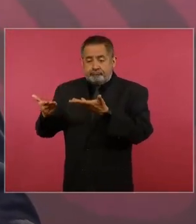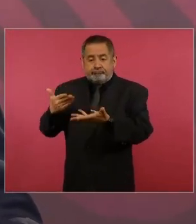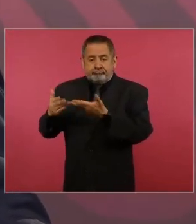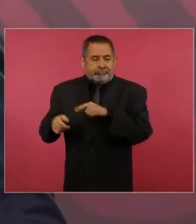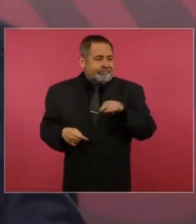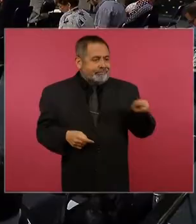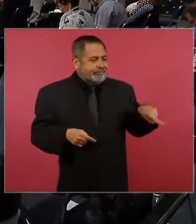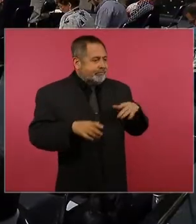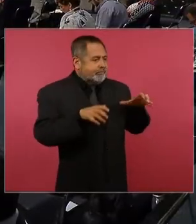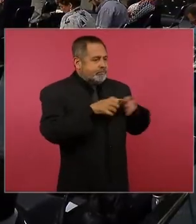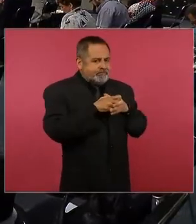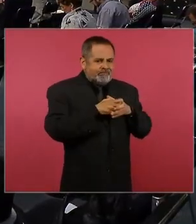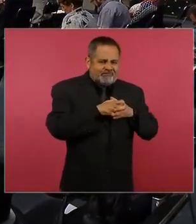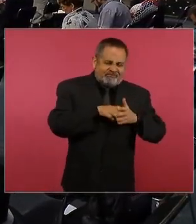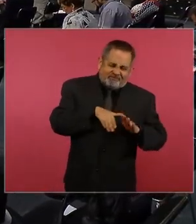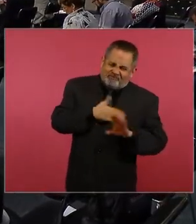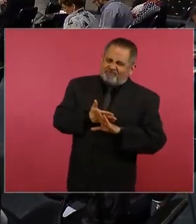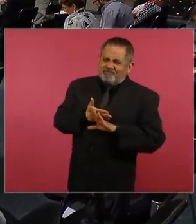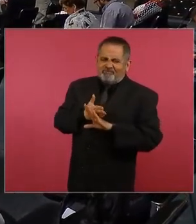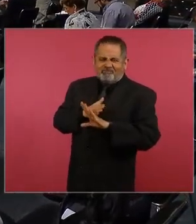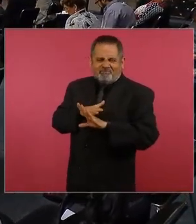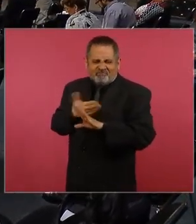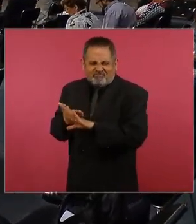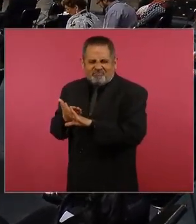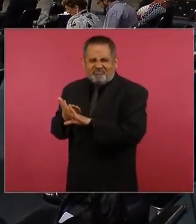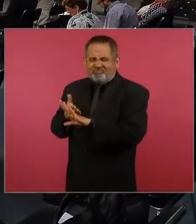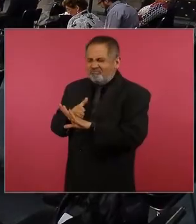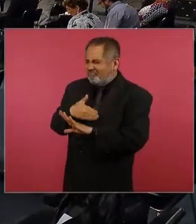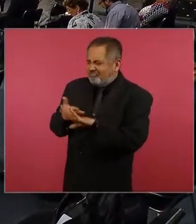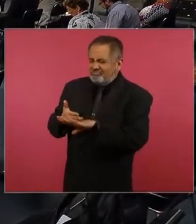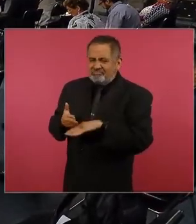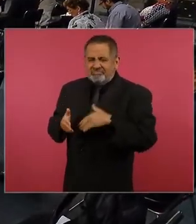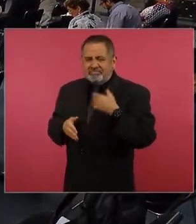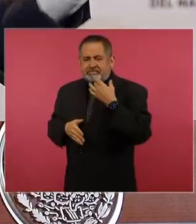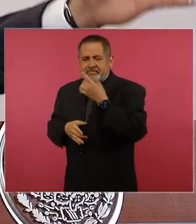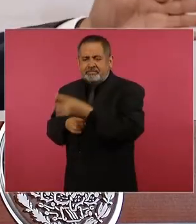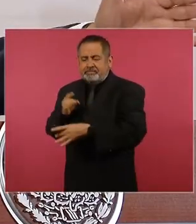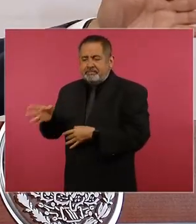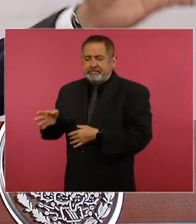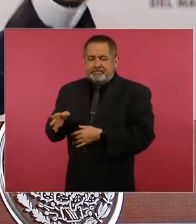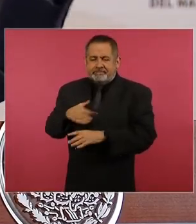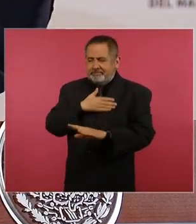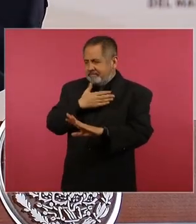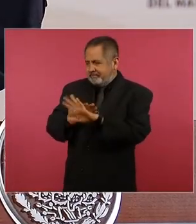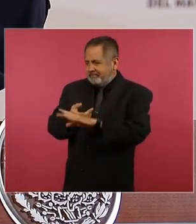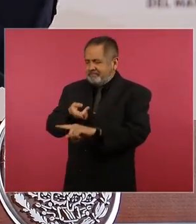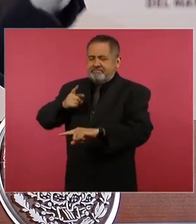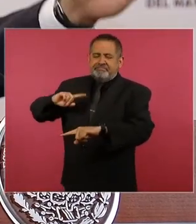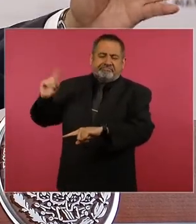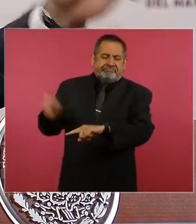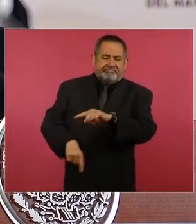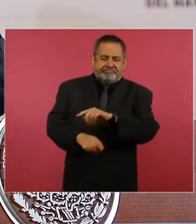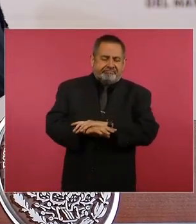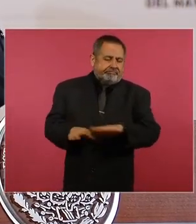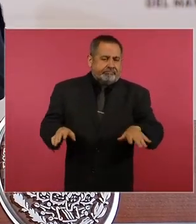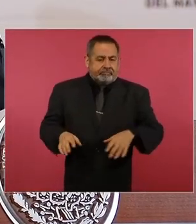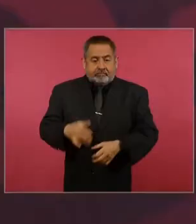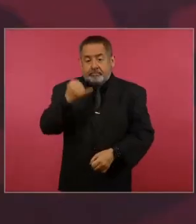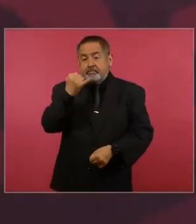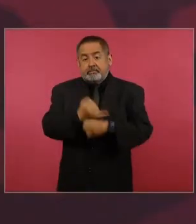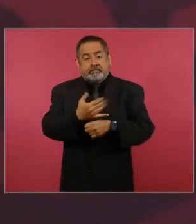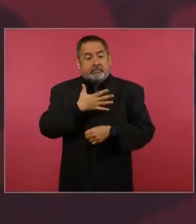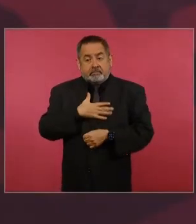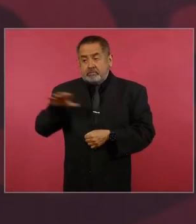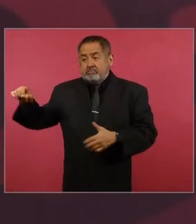empezaron a hostigarlo hasta que lo destituyeron y lo tienen injustamente